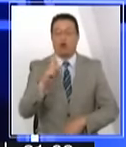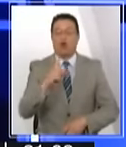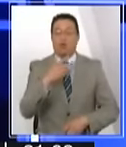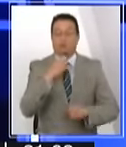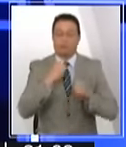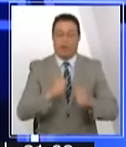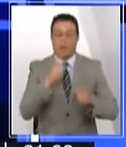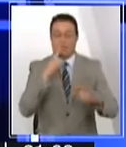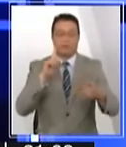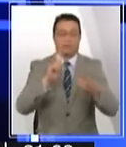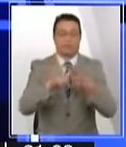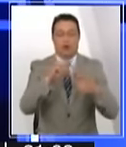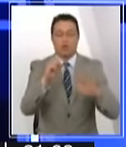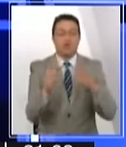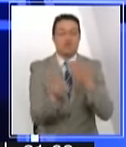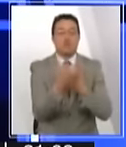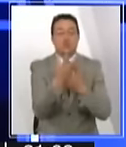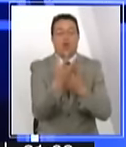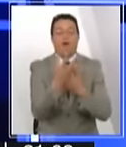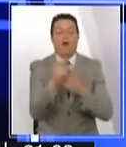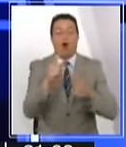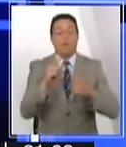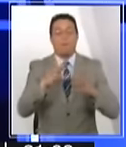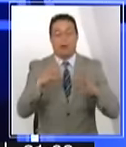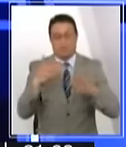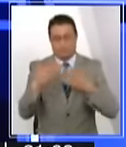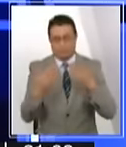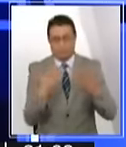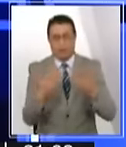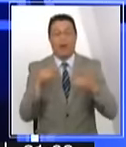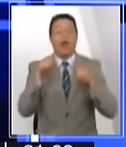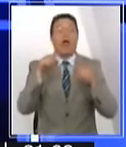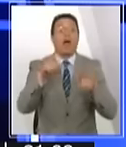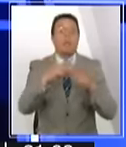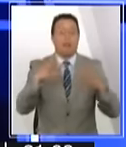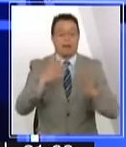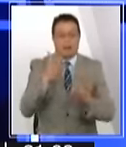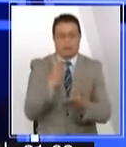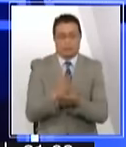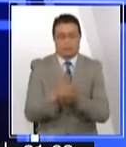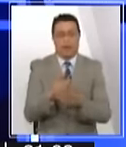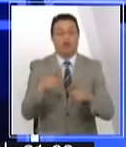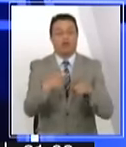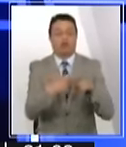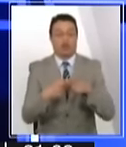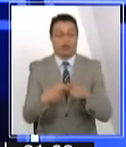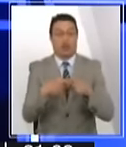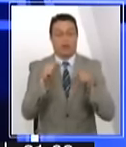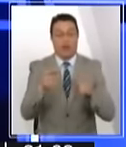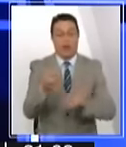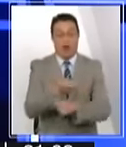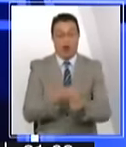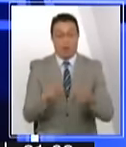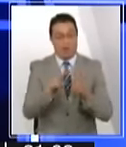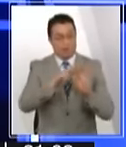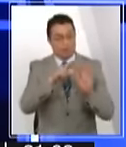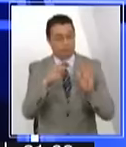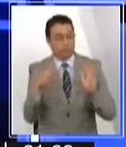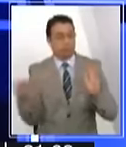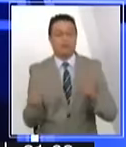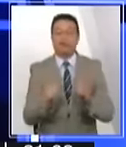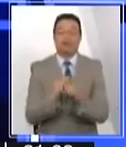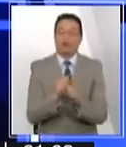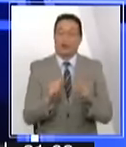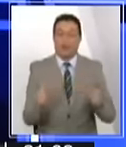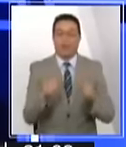de una sociedad más moderna, dominada por una clase media más exigente y por una economía que no se transformó y no pudo